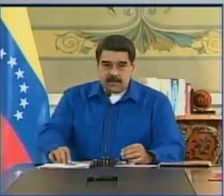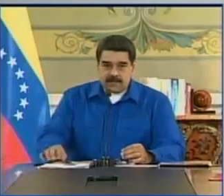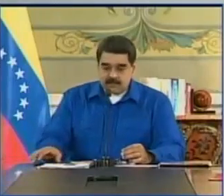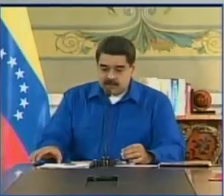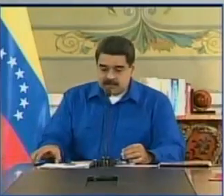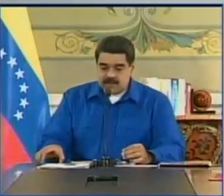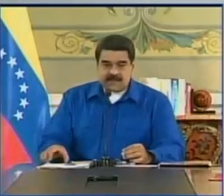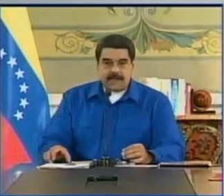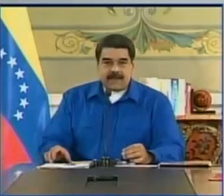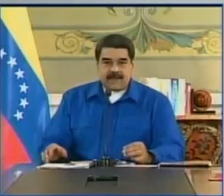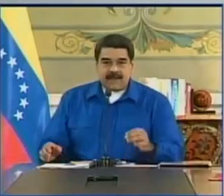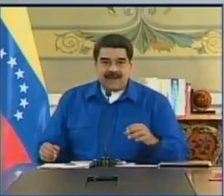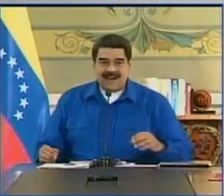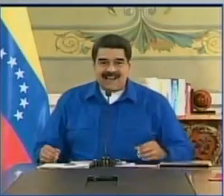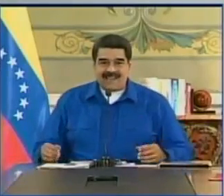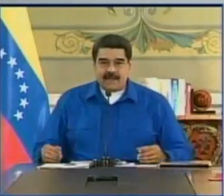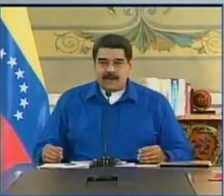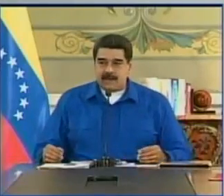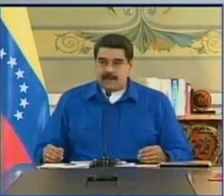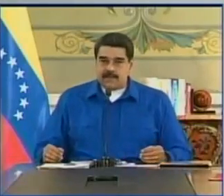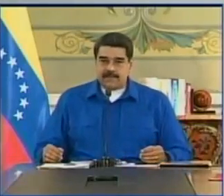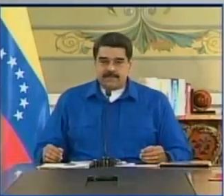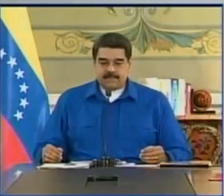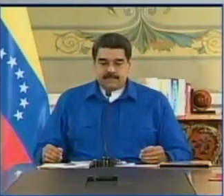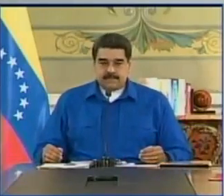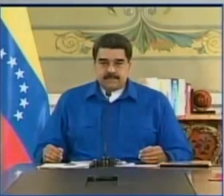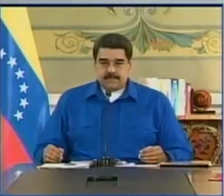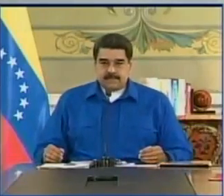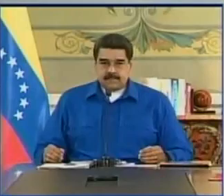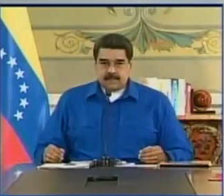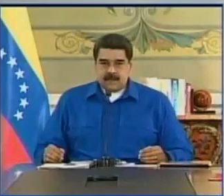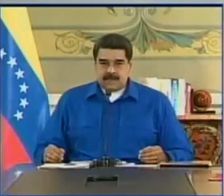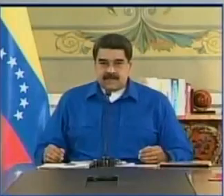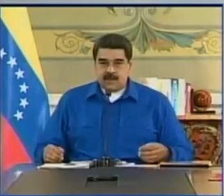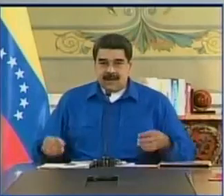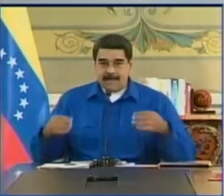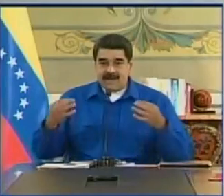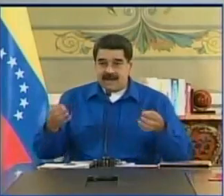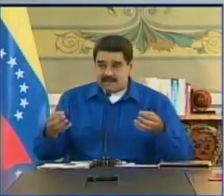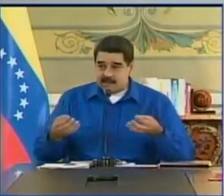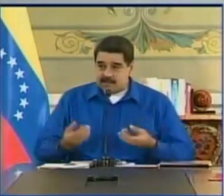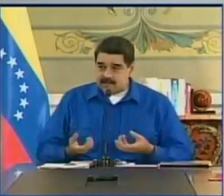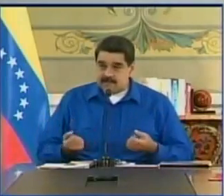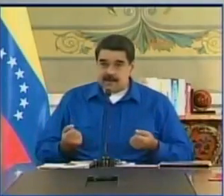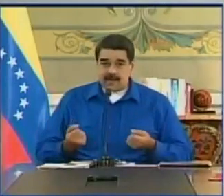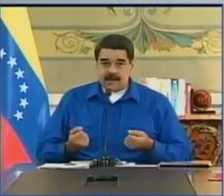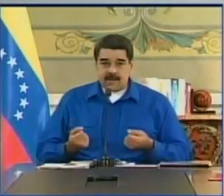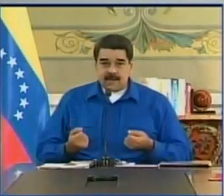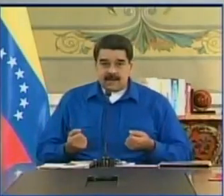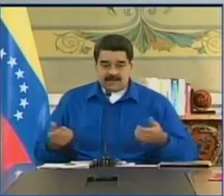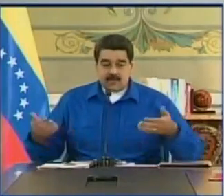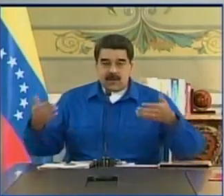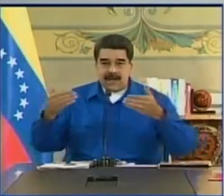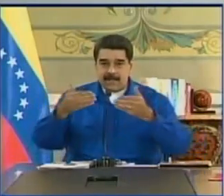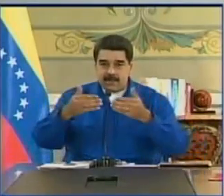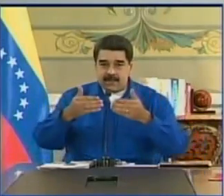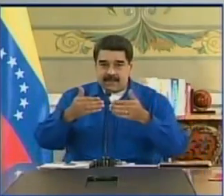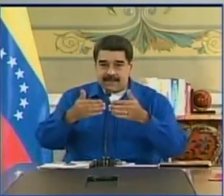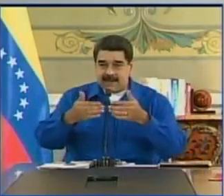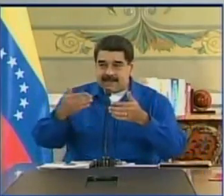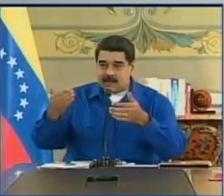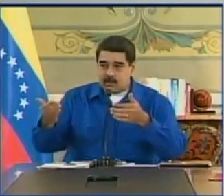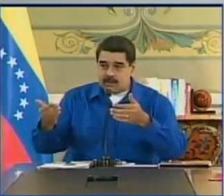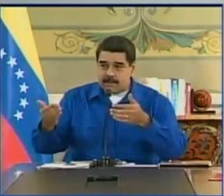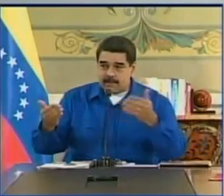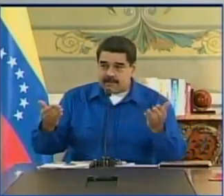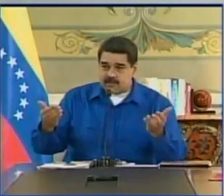Obsesionado con Venezuela. Ustedes saben que es ir a la Casa Blanca, hacer un cambalache, como decimos aquí, hacer un cambio del tema